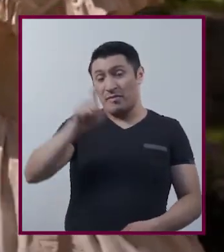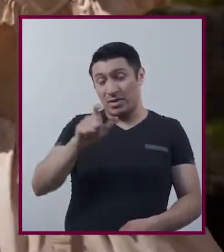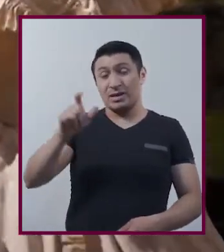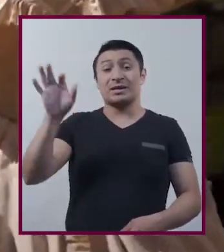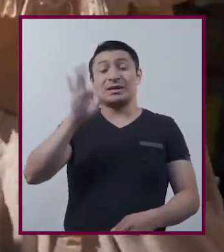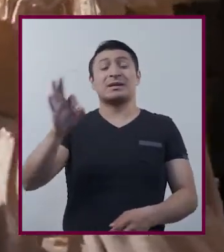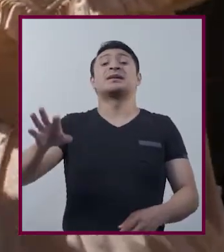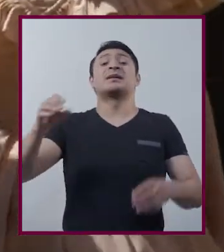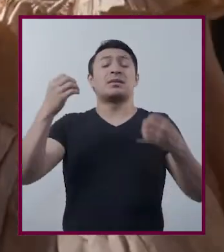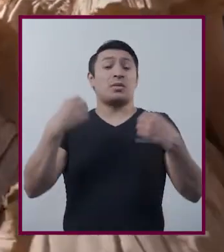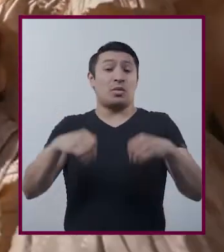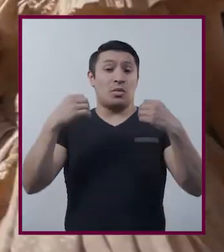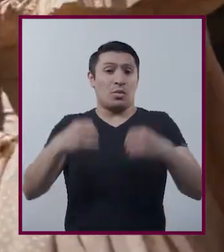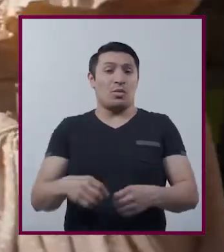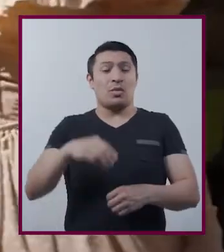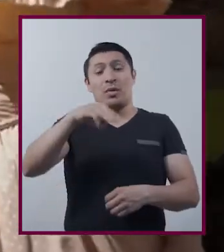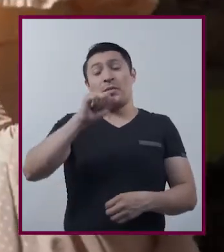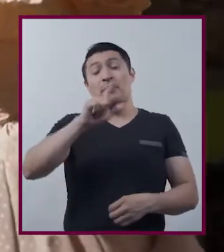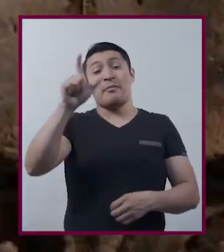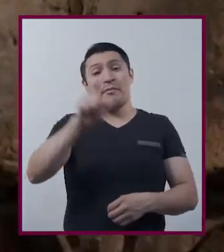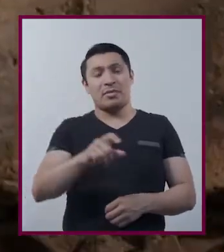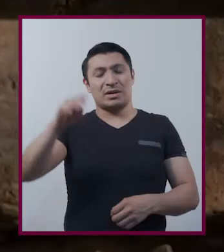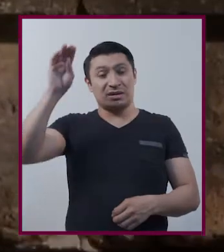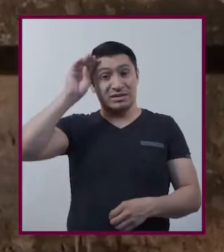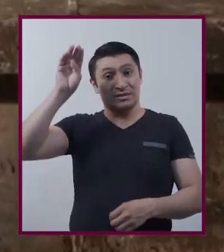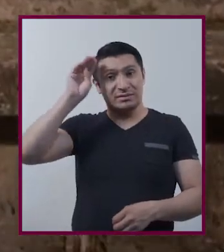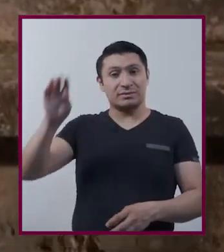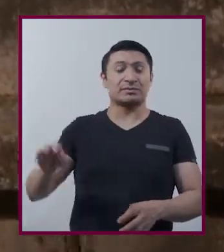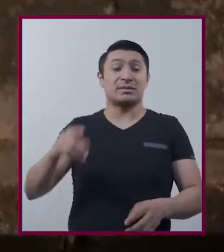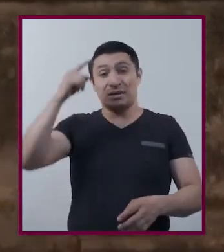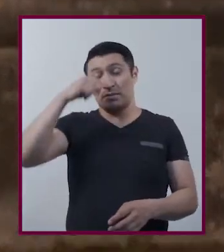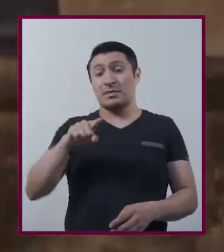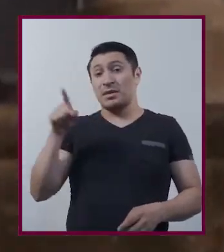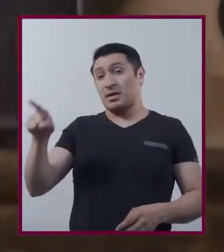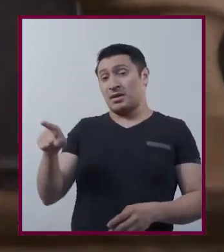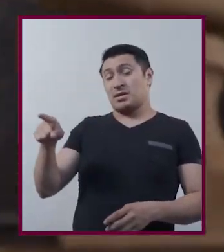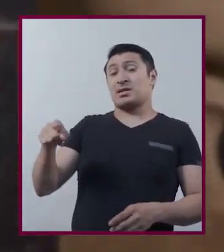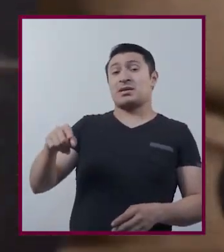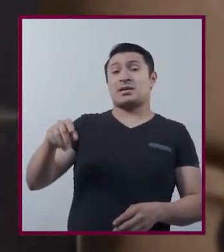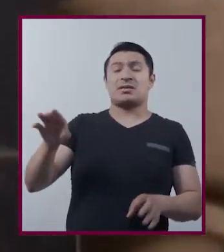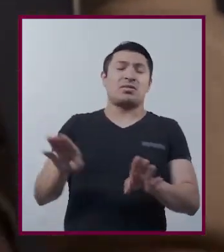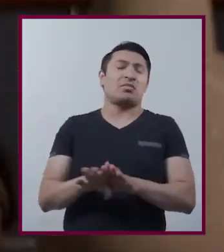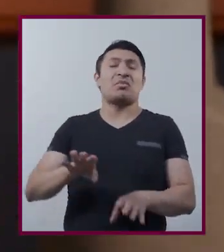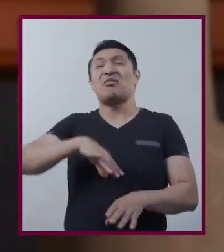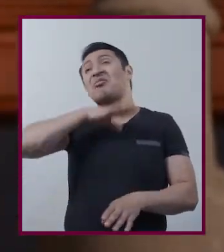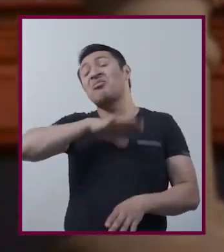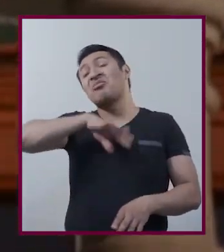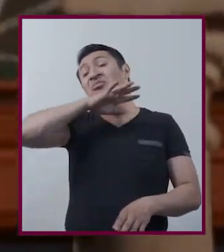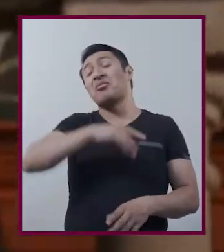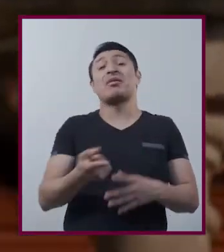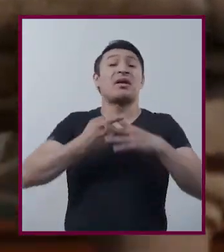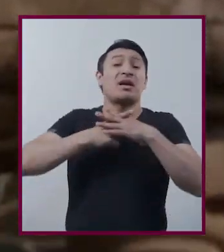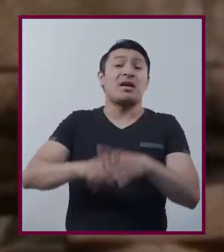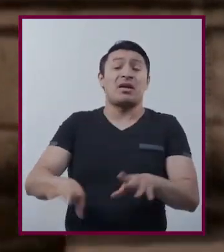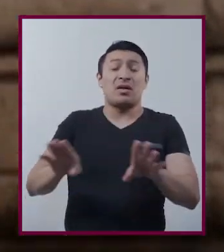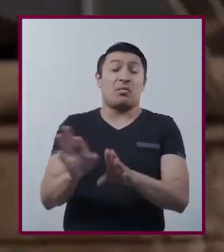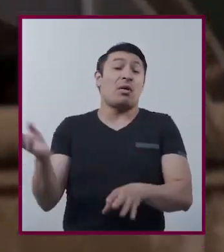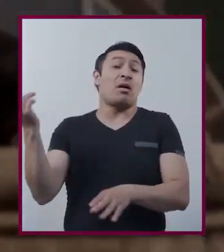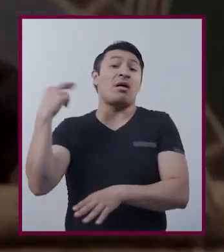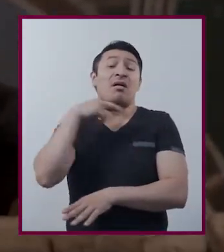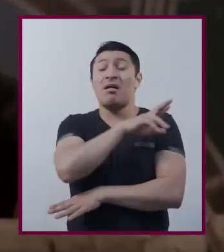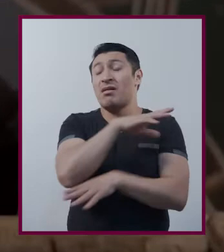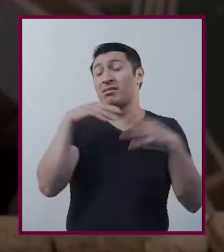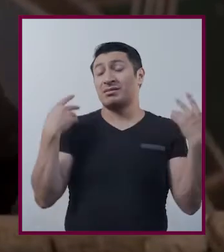pensado que para Max sería una ocupación, lo que Maximiliano había pensado que para Carla sería una distracción,